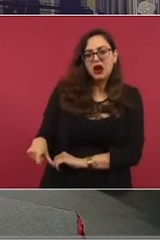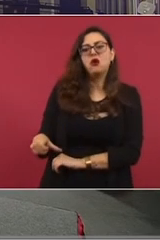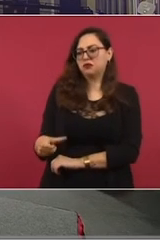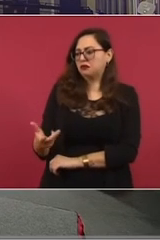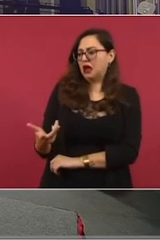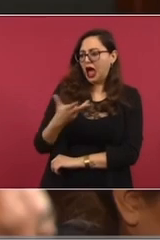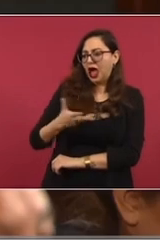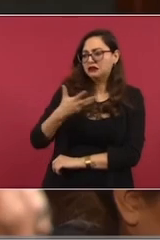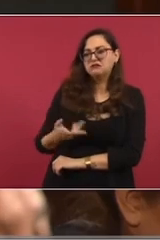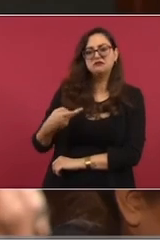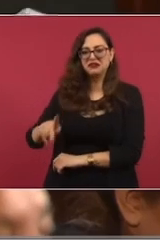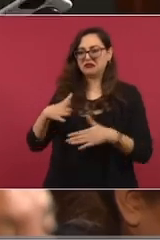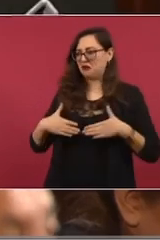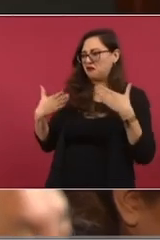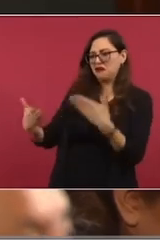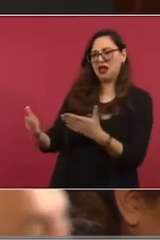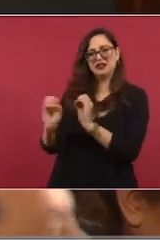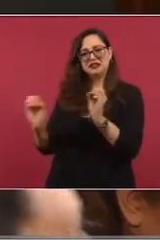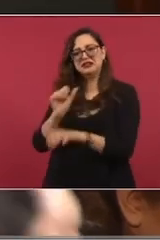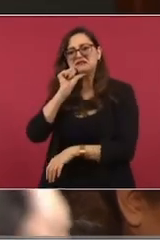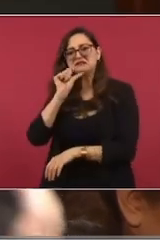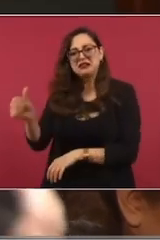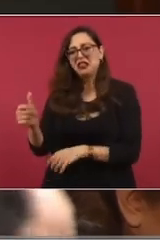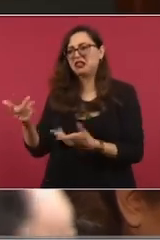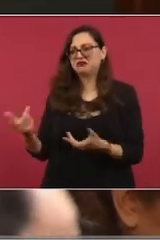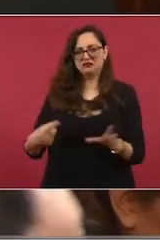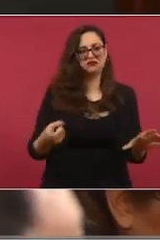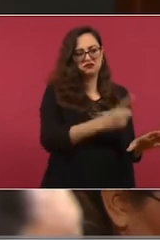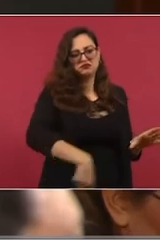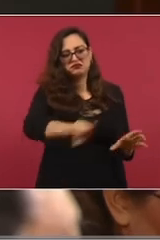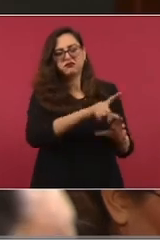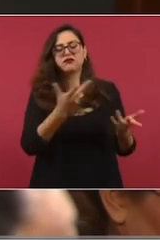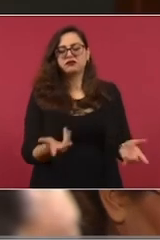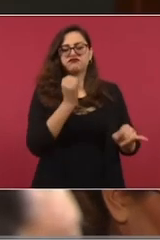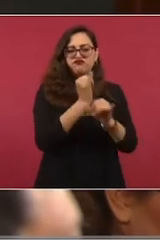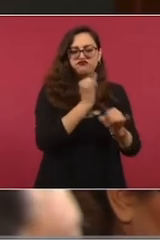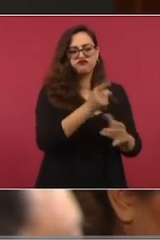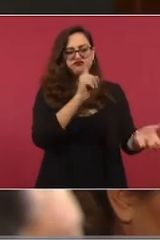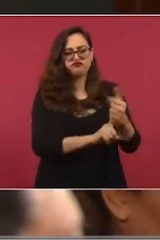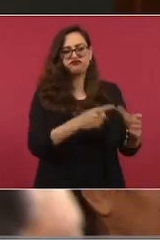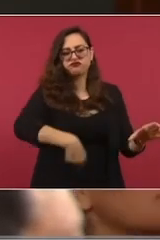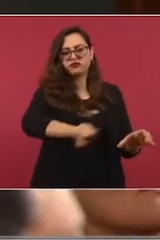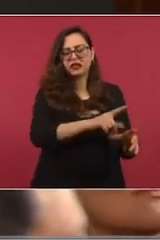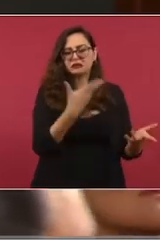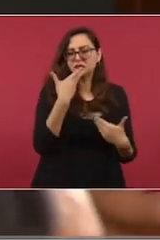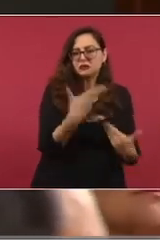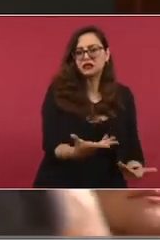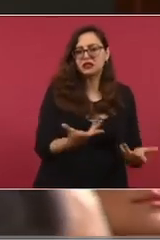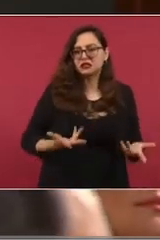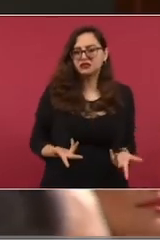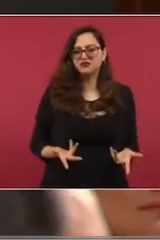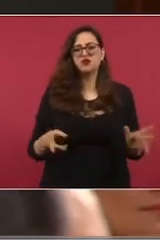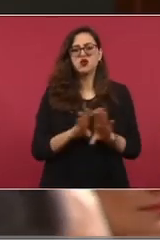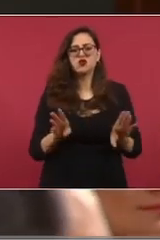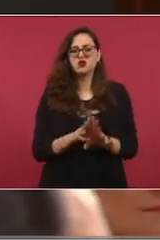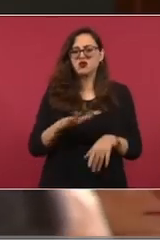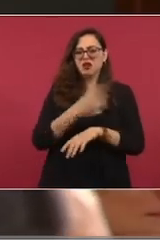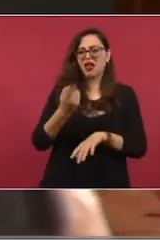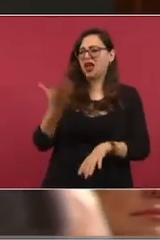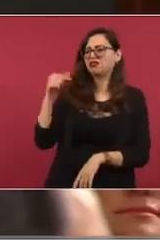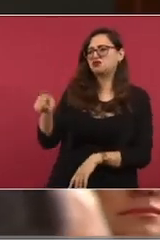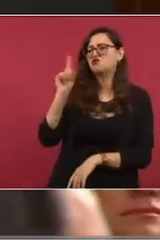Pues están muy desprestigiadas incluso van a salir ahora en el juicio de García Luna nada más y nos puede informar presidente Cómo es que se seleccionó a